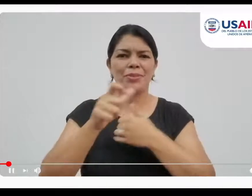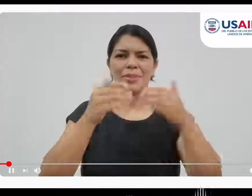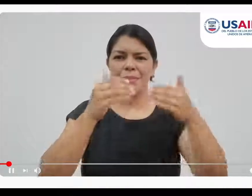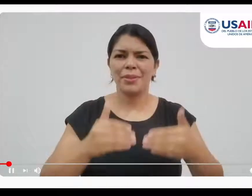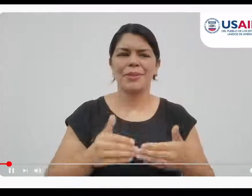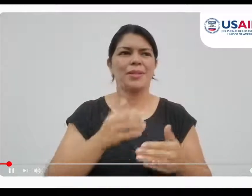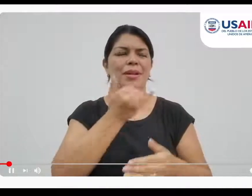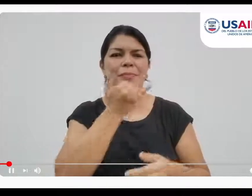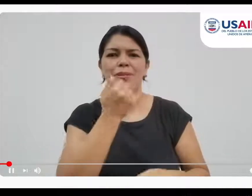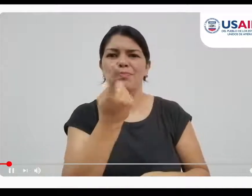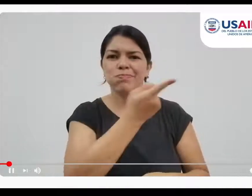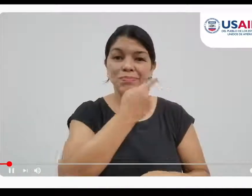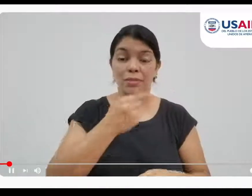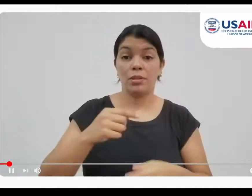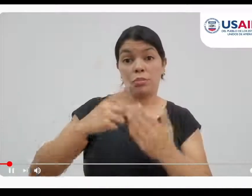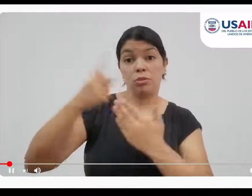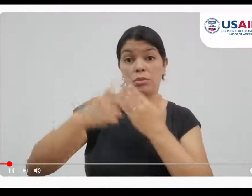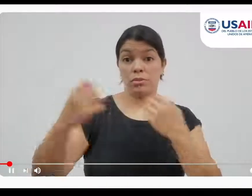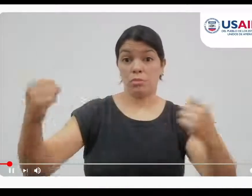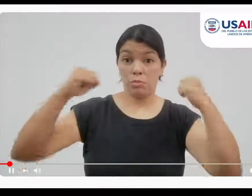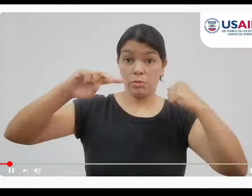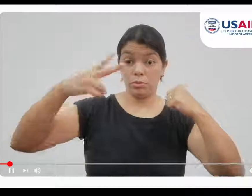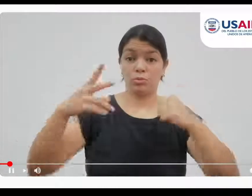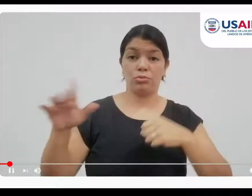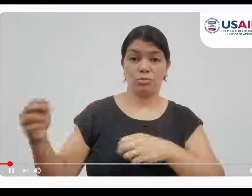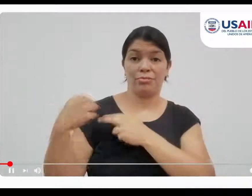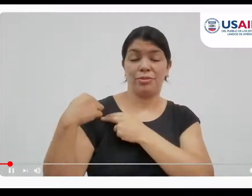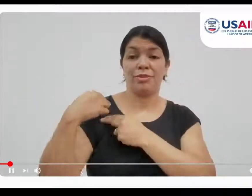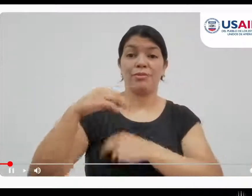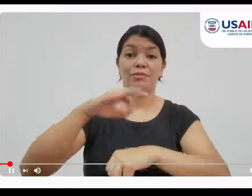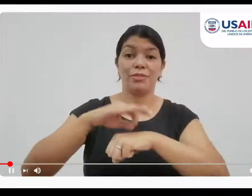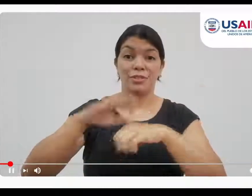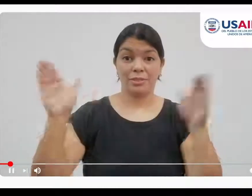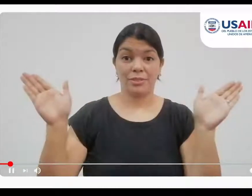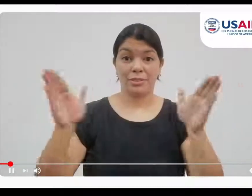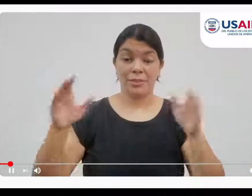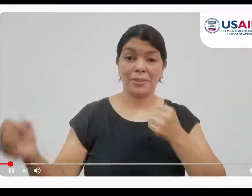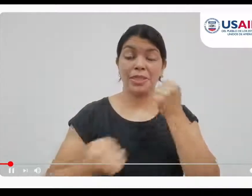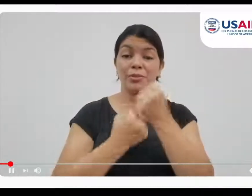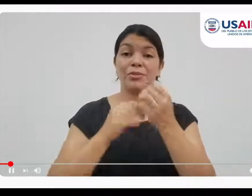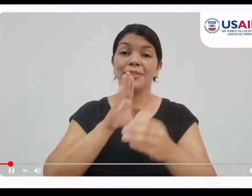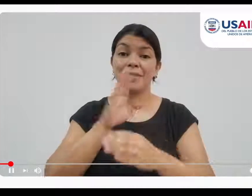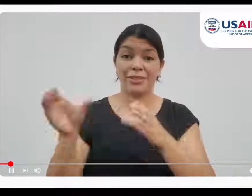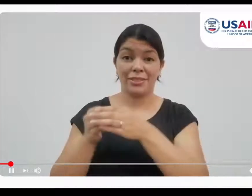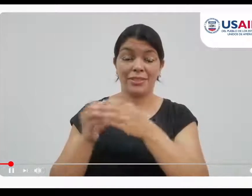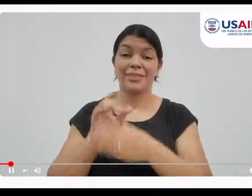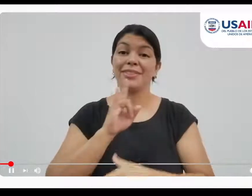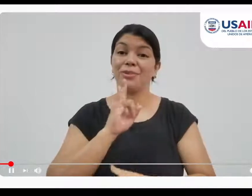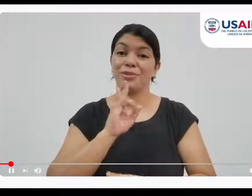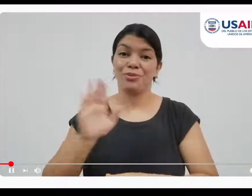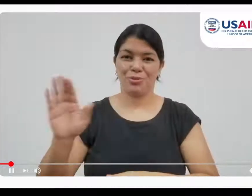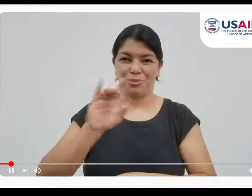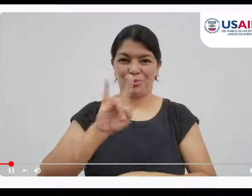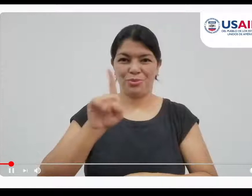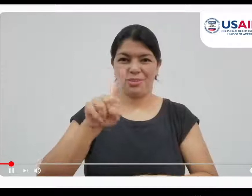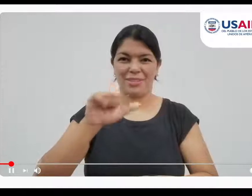historias cómo el proyecto Sport Power 2, implementado por Arcángeles Fundación, con el apoyo de la Agencia de Estados Unidos para el Desarrollo Internacional,